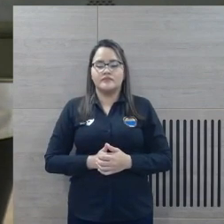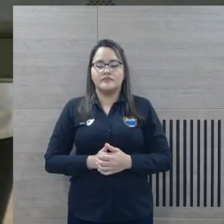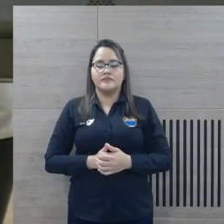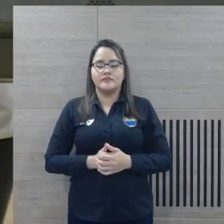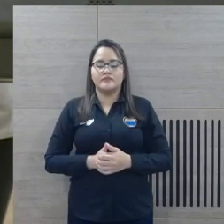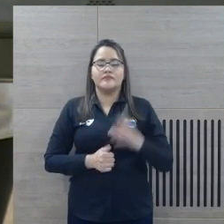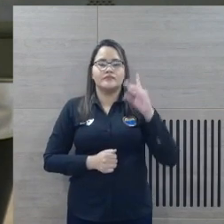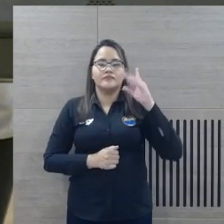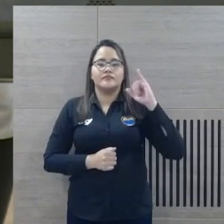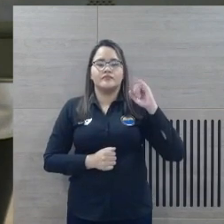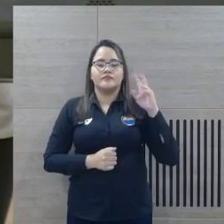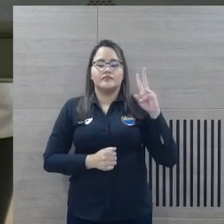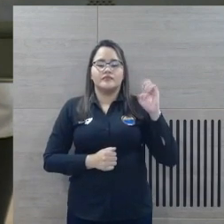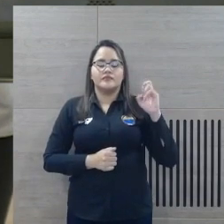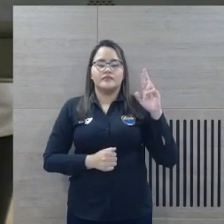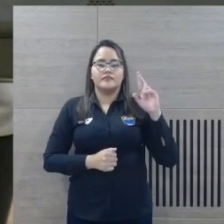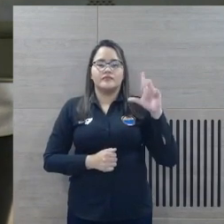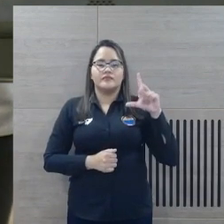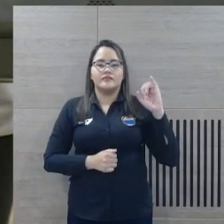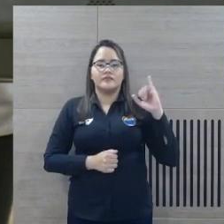Kelly Joana Espinosa Villegas.